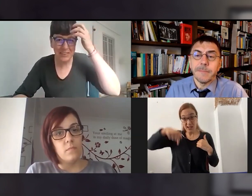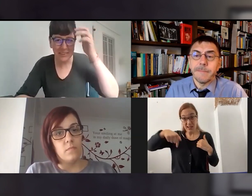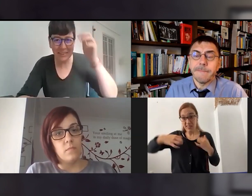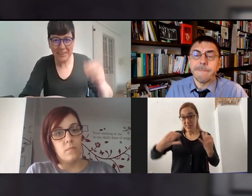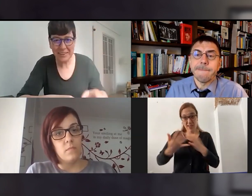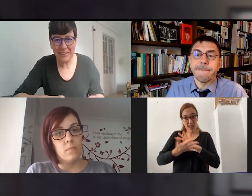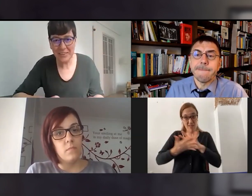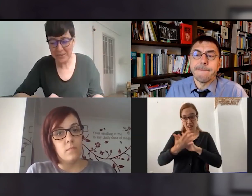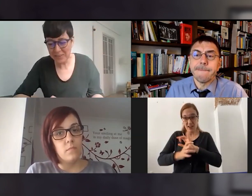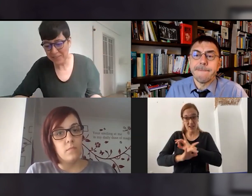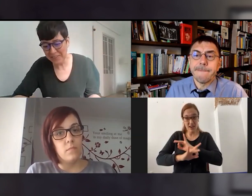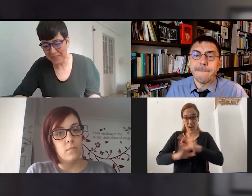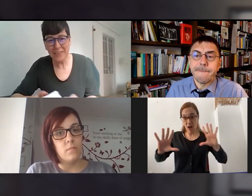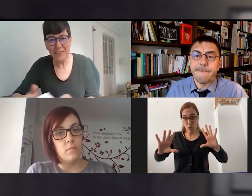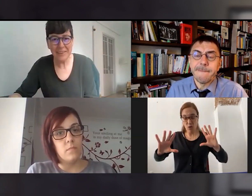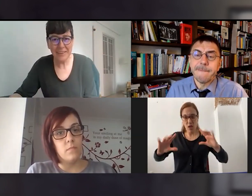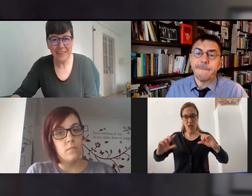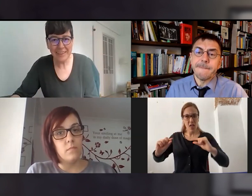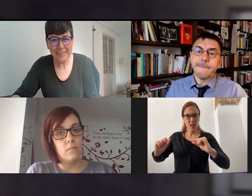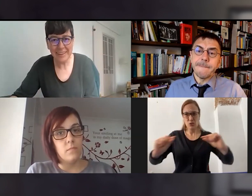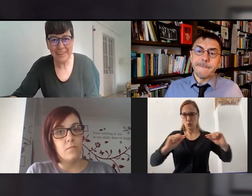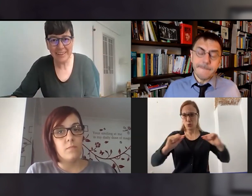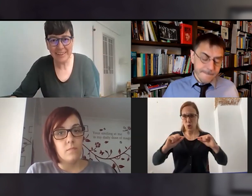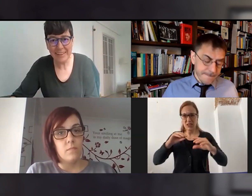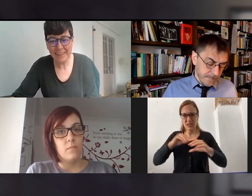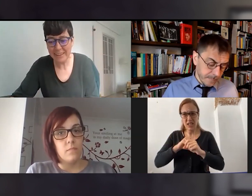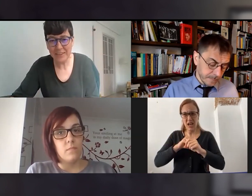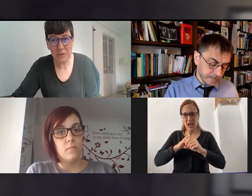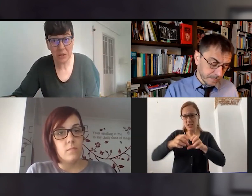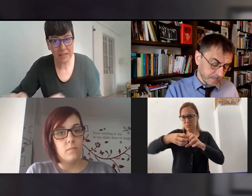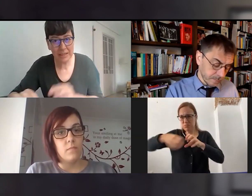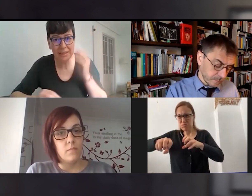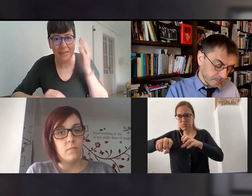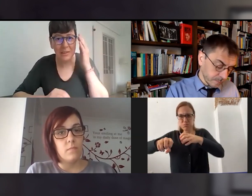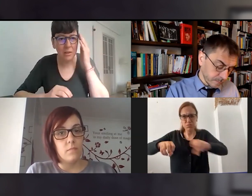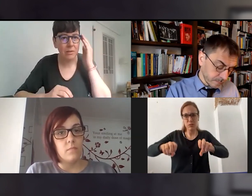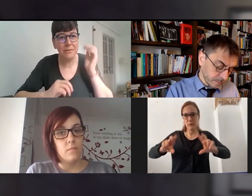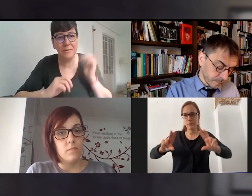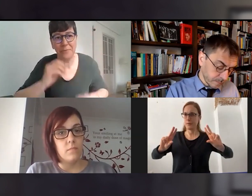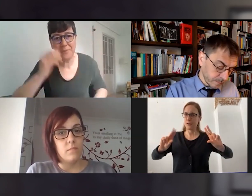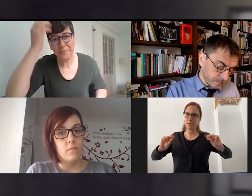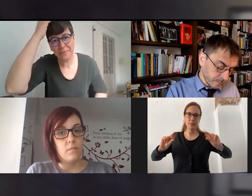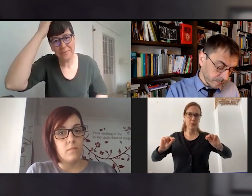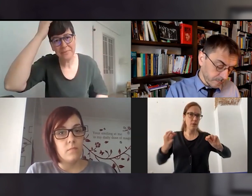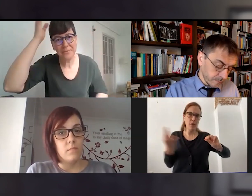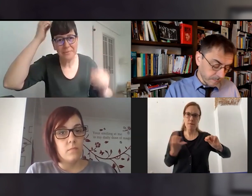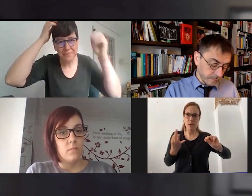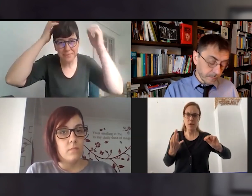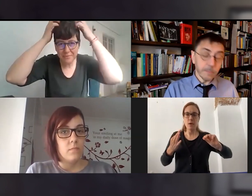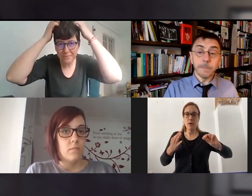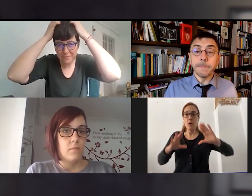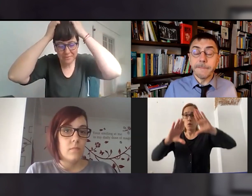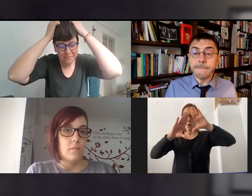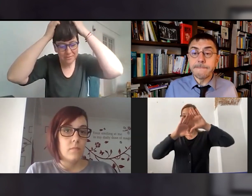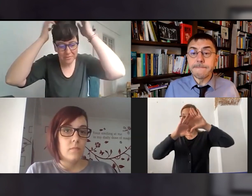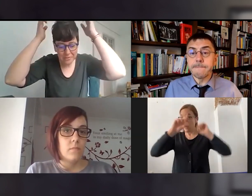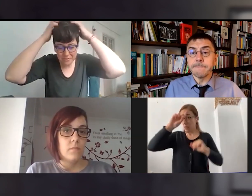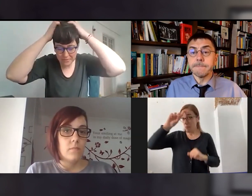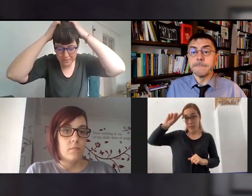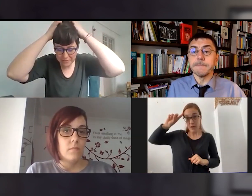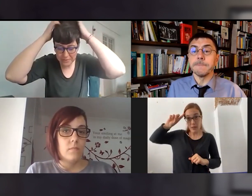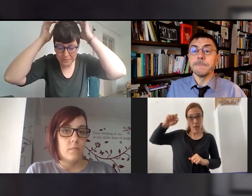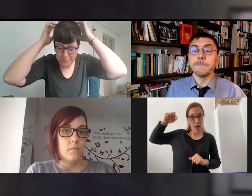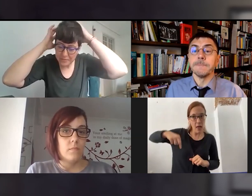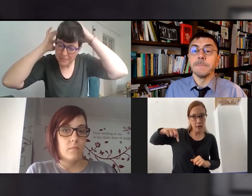y las divisiones se tienen que acabar. Creo que la Comunidad de Madrid, como sabemos, nos han hecho muchísimo daño. No creo que necesitamos